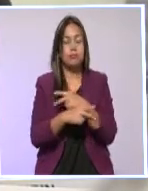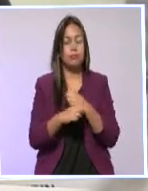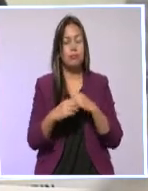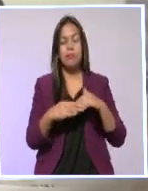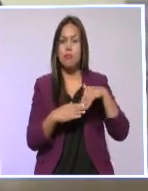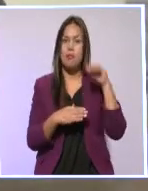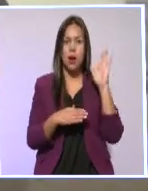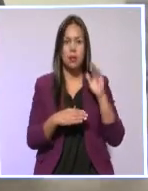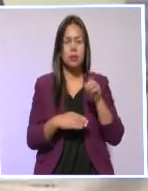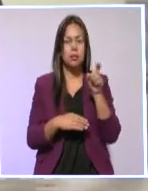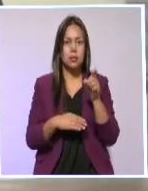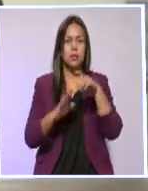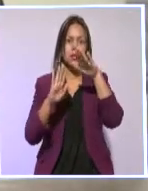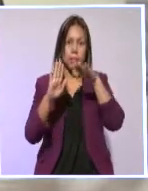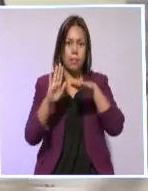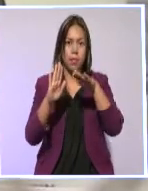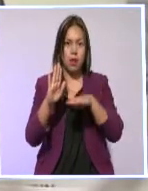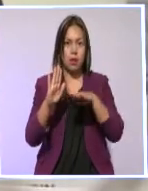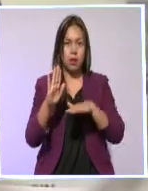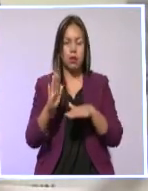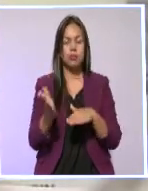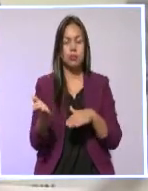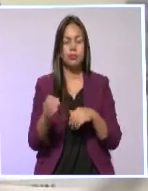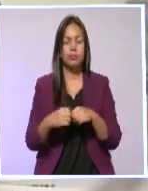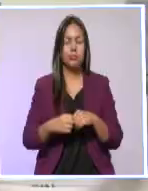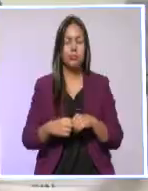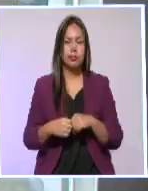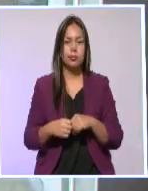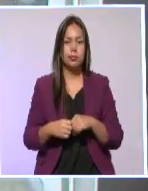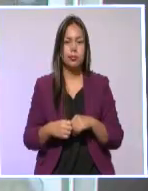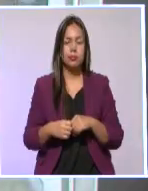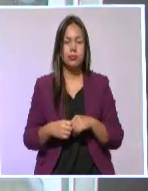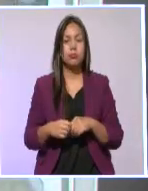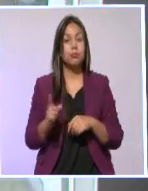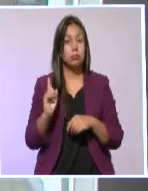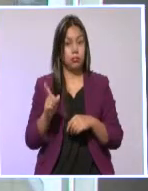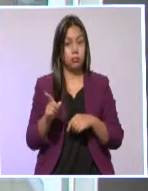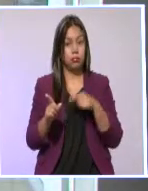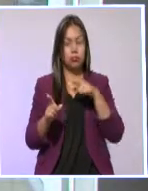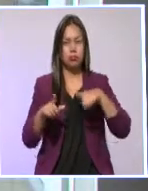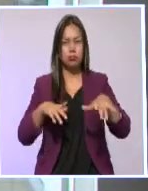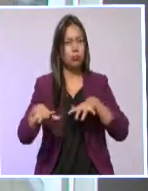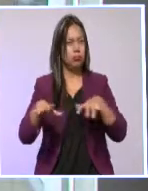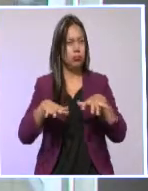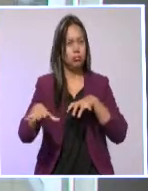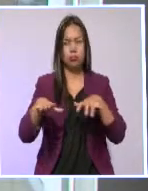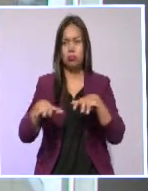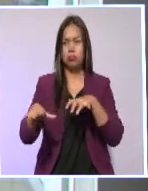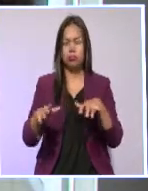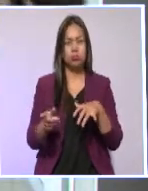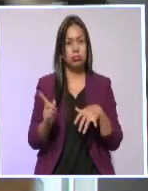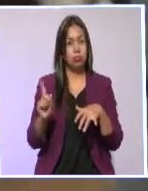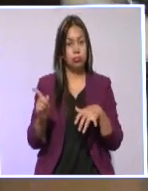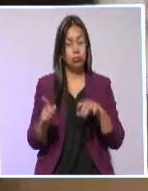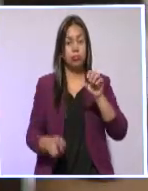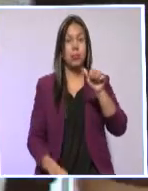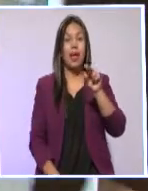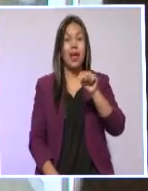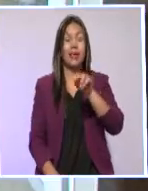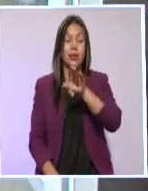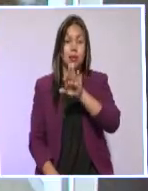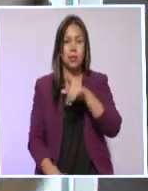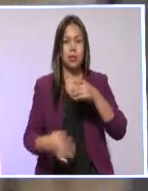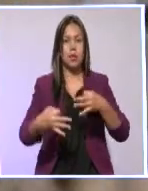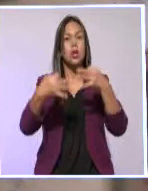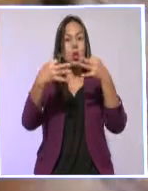para reducir los siniestros en esos lugares. Una de las acciones a corto plazo que implementará la ANT para dar